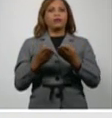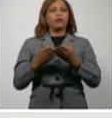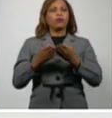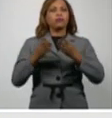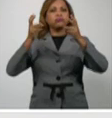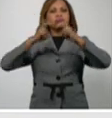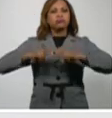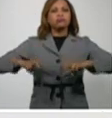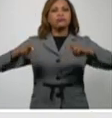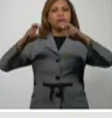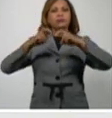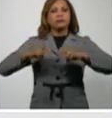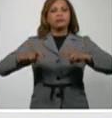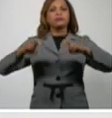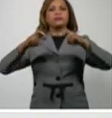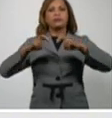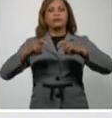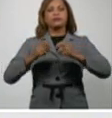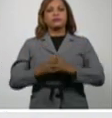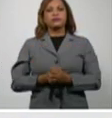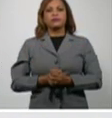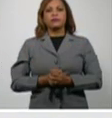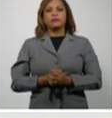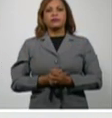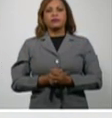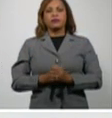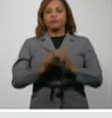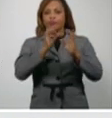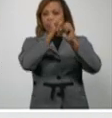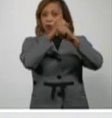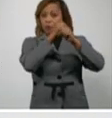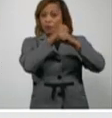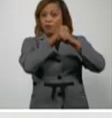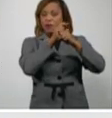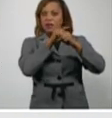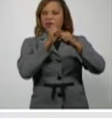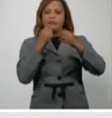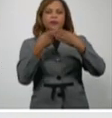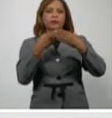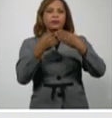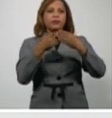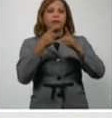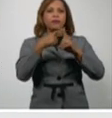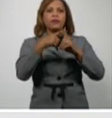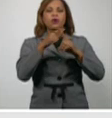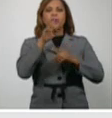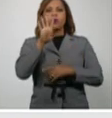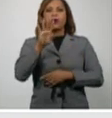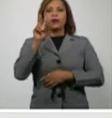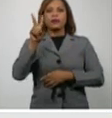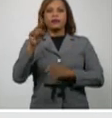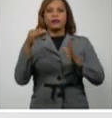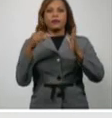ellas, del procesamiento por biología molecular, se diagnostican